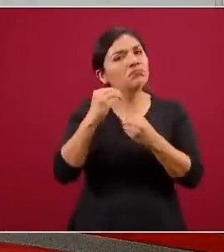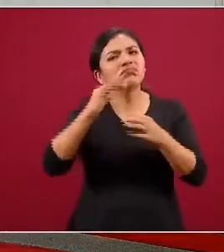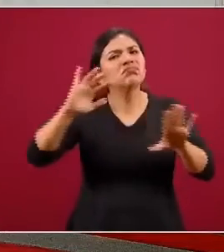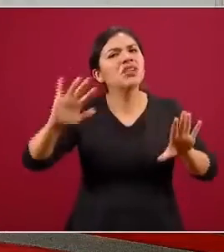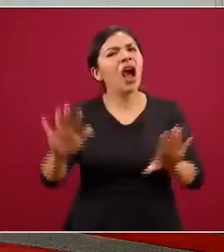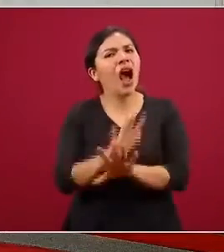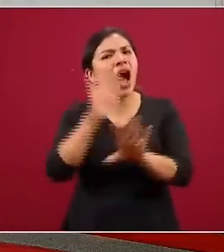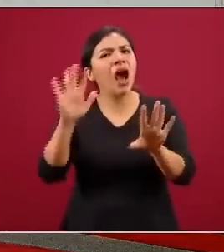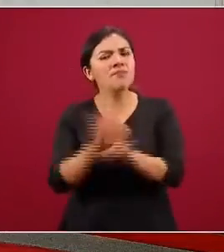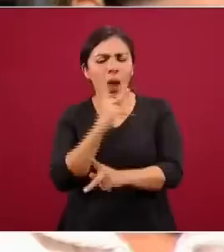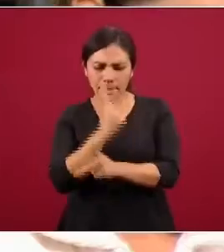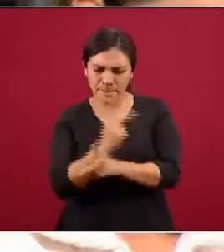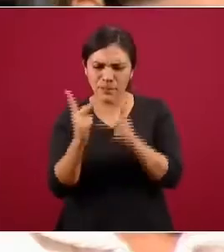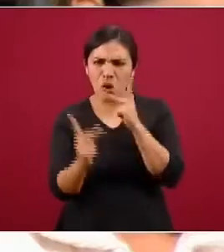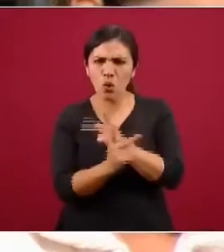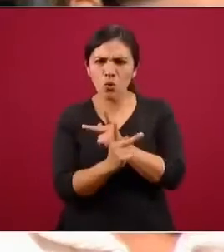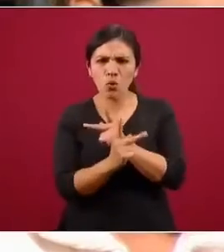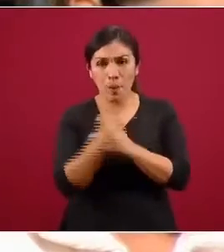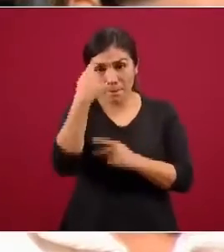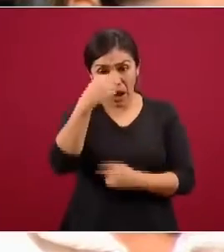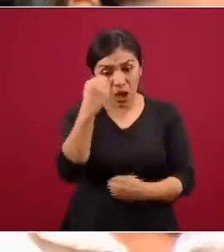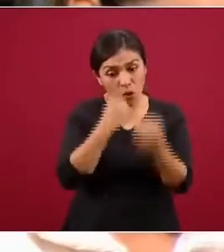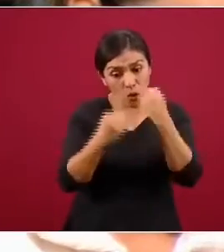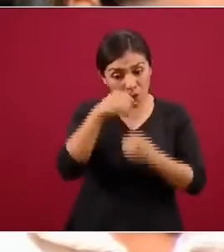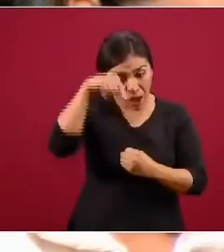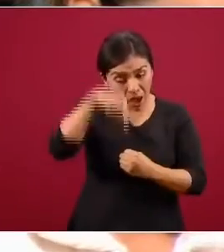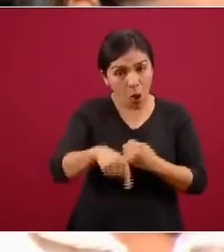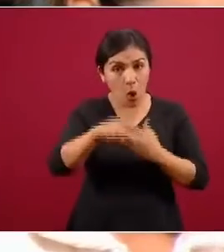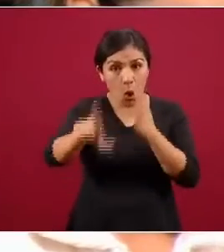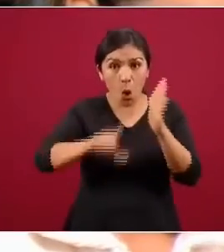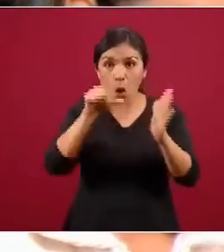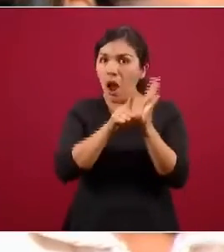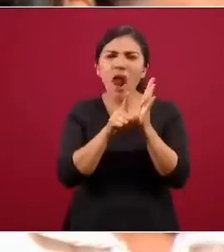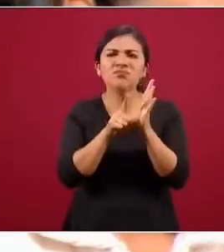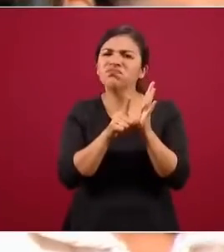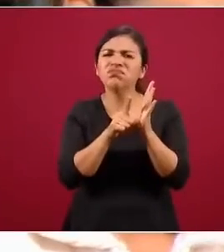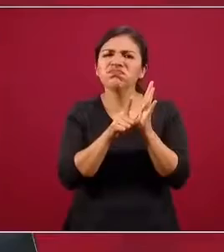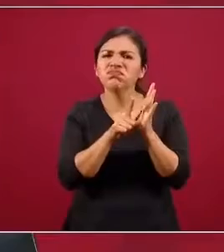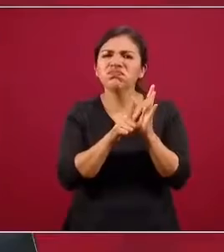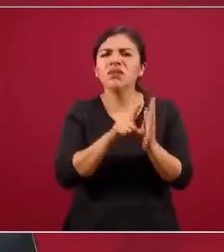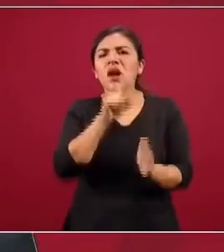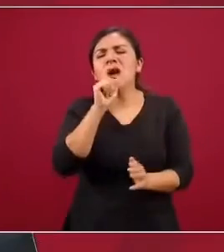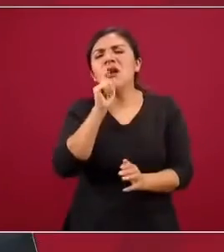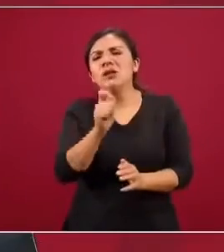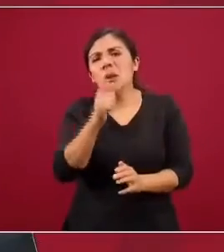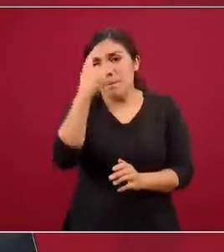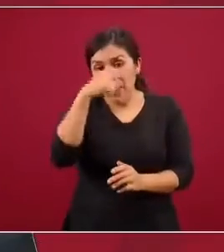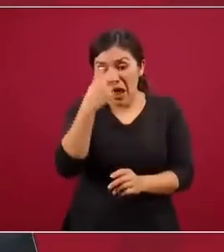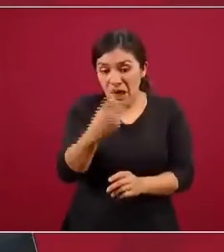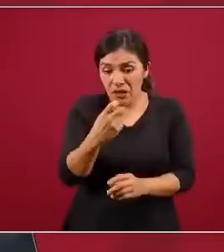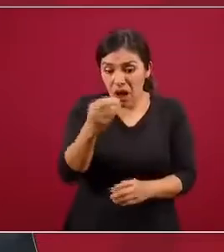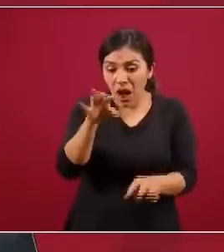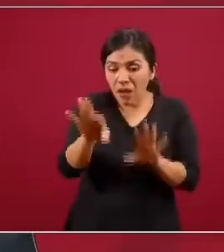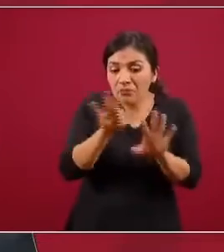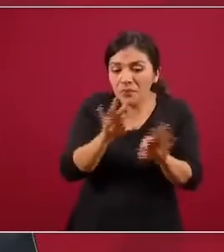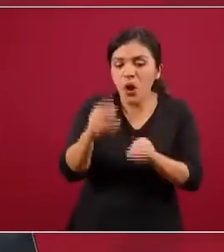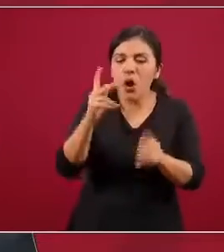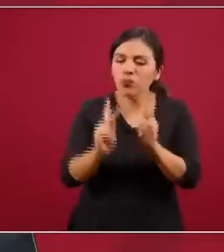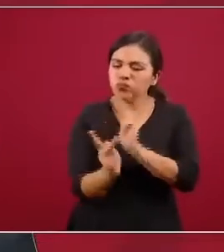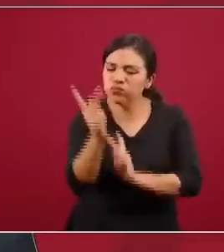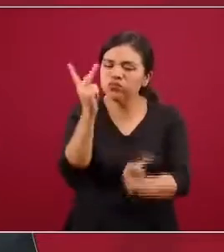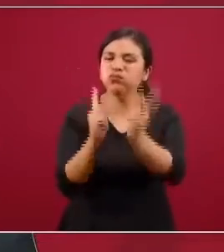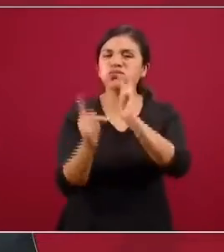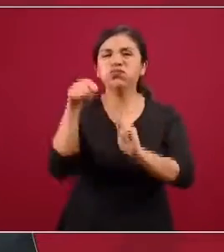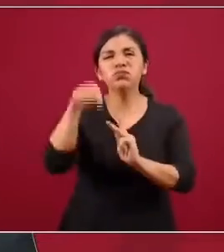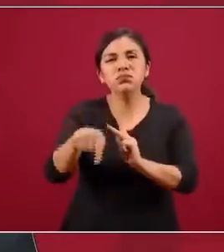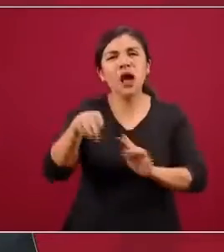transferir productos no para el consumo local o preferentemente no para eso, que antes era así,